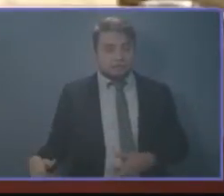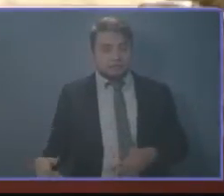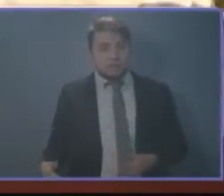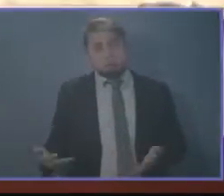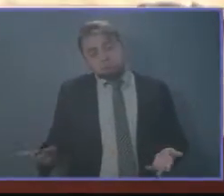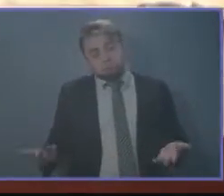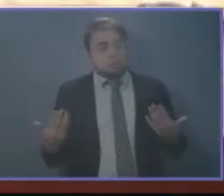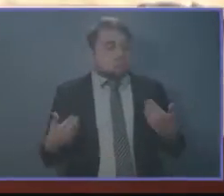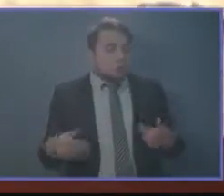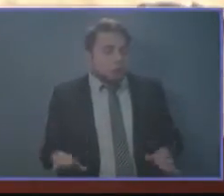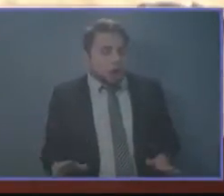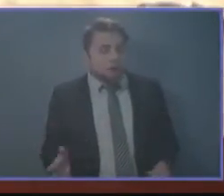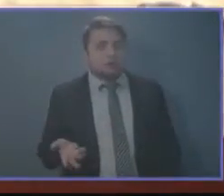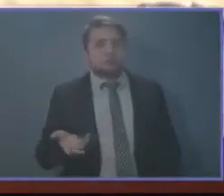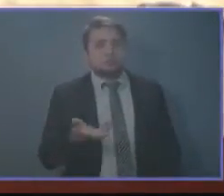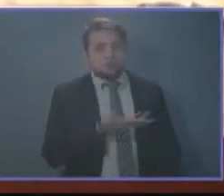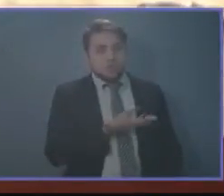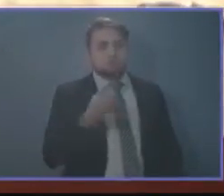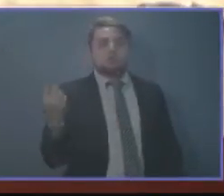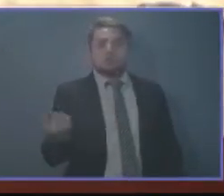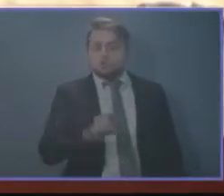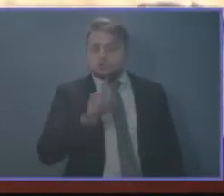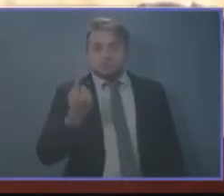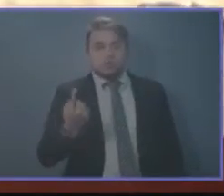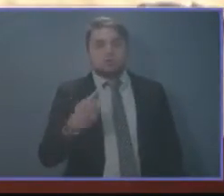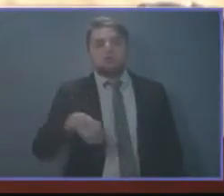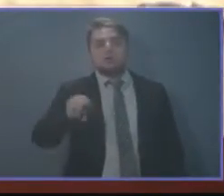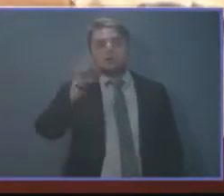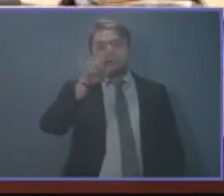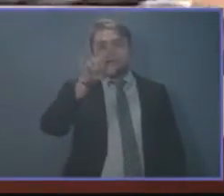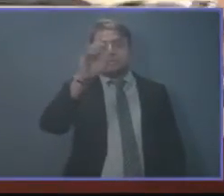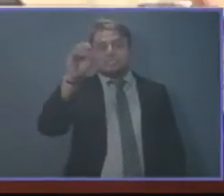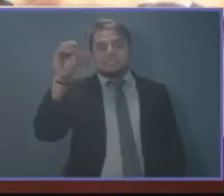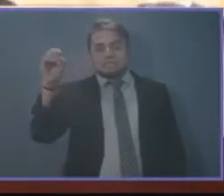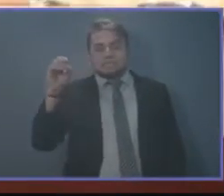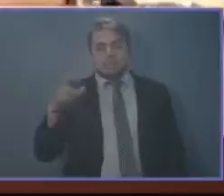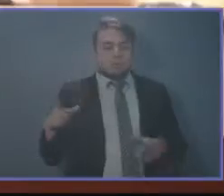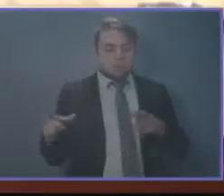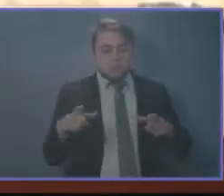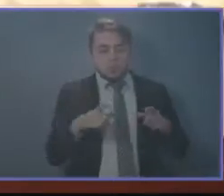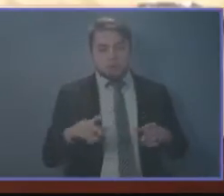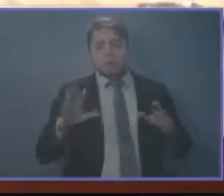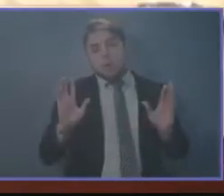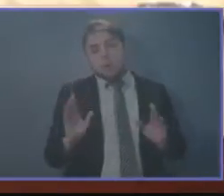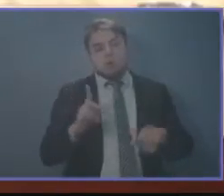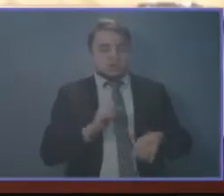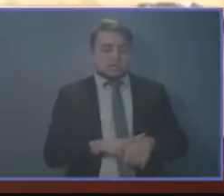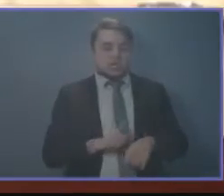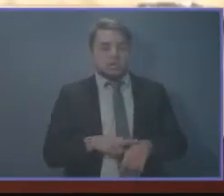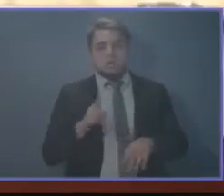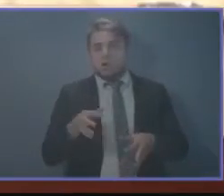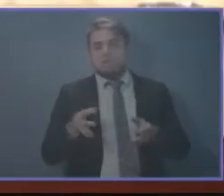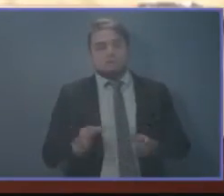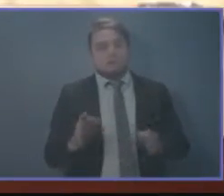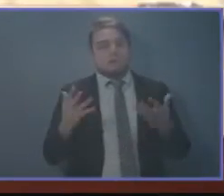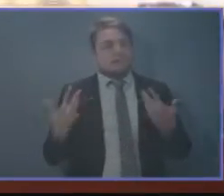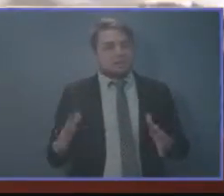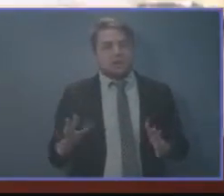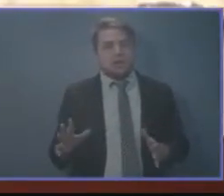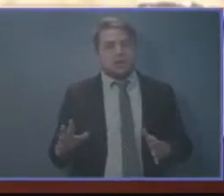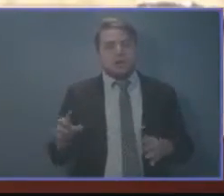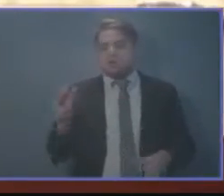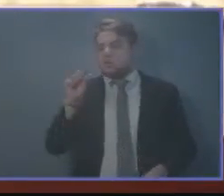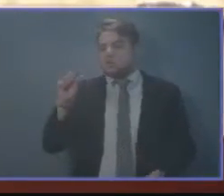la realizamos cuando se cumplen 100 años o periodos así de haber sido nombrada